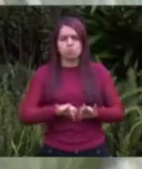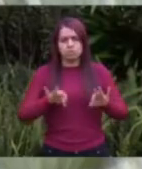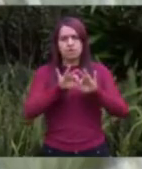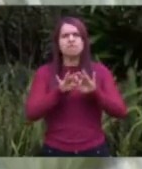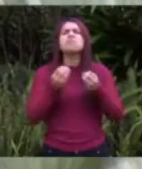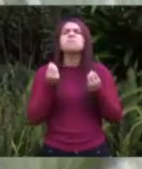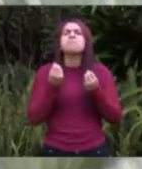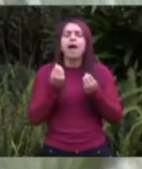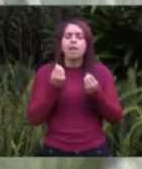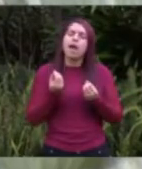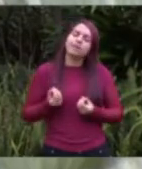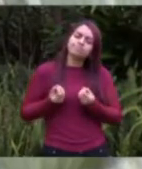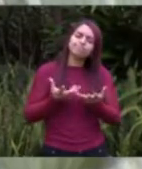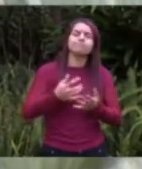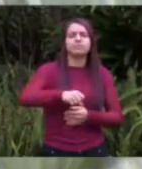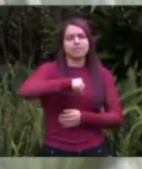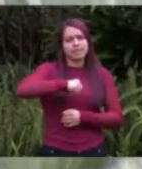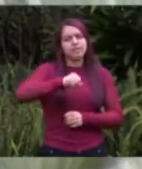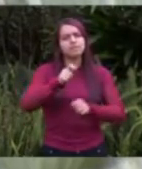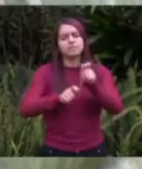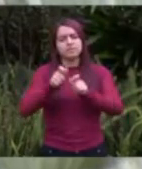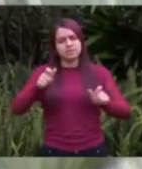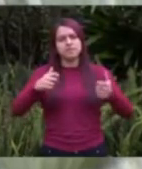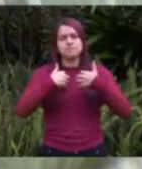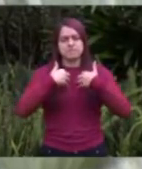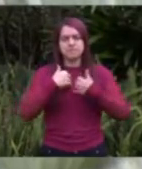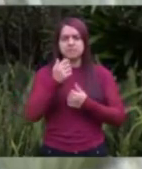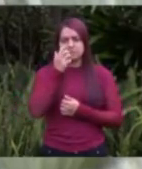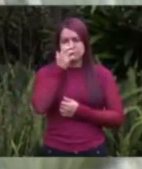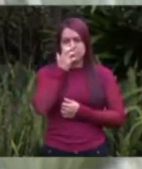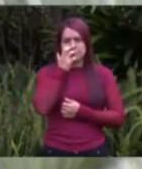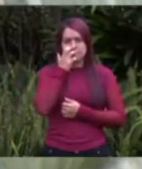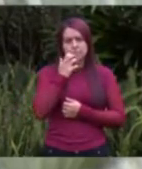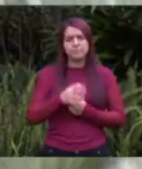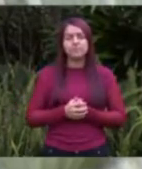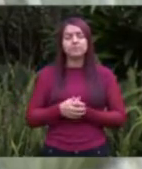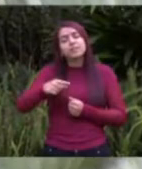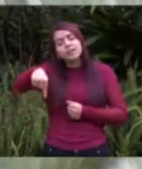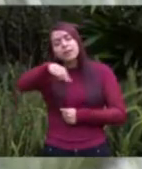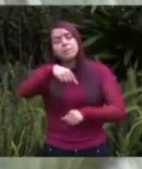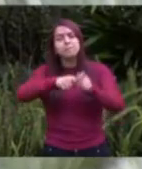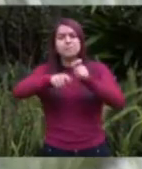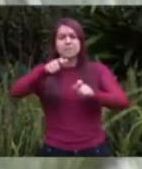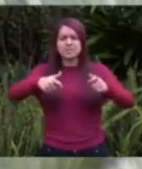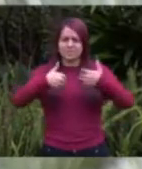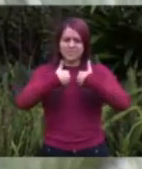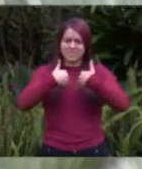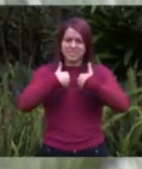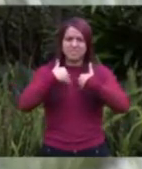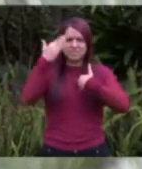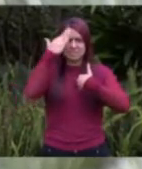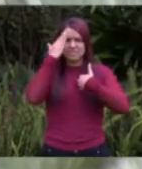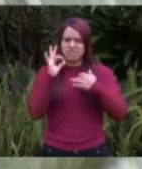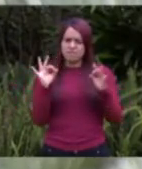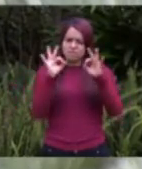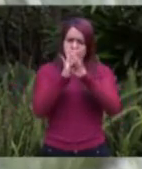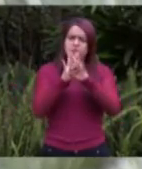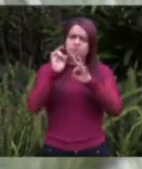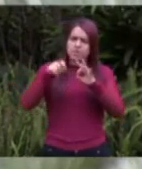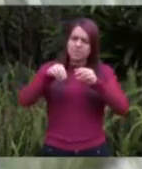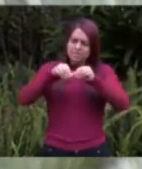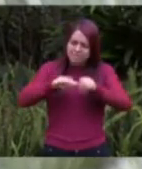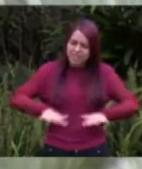restablecimiento de derechos de las víctimas. La participación de las víctimas en relación a estos enfoques territorial,